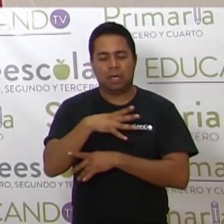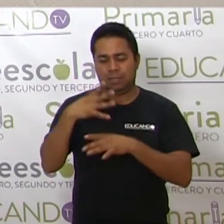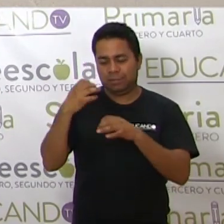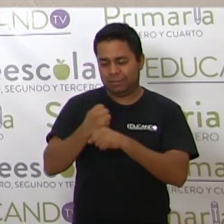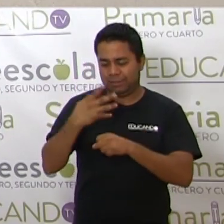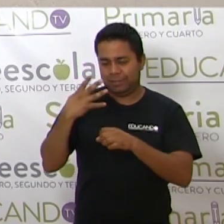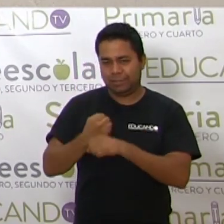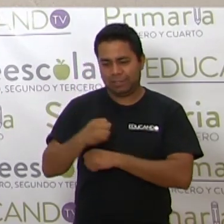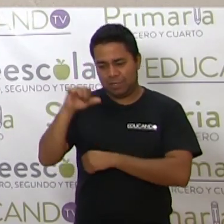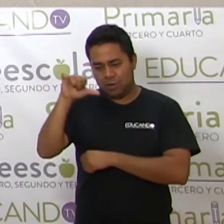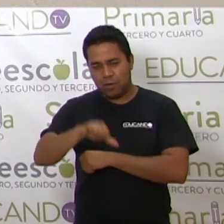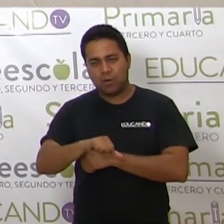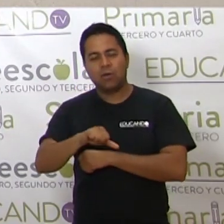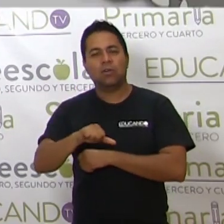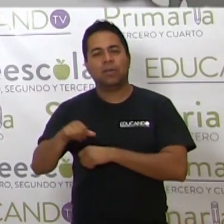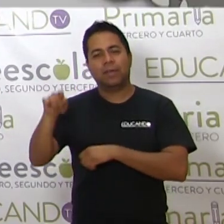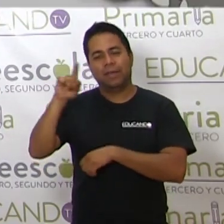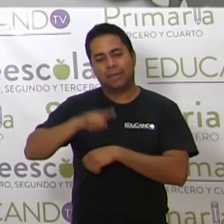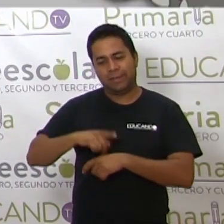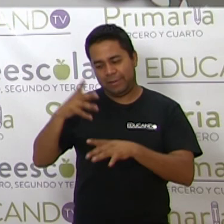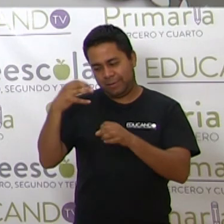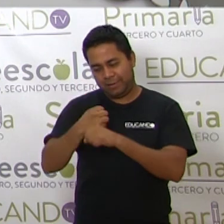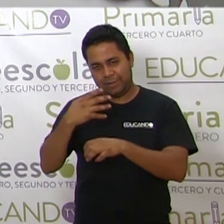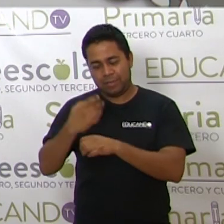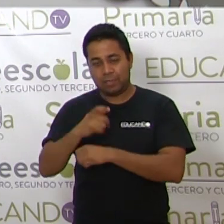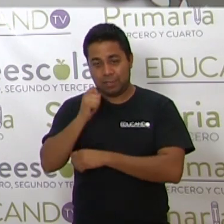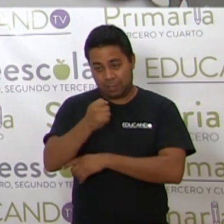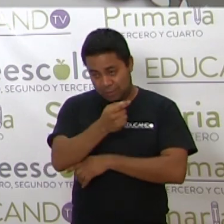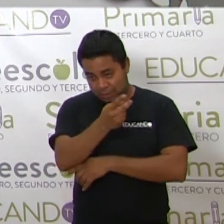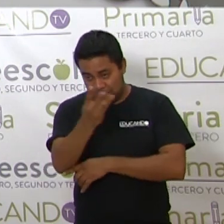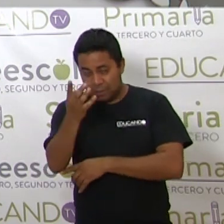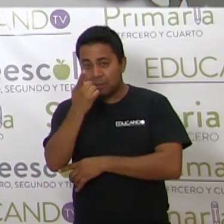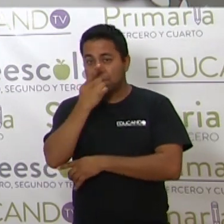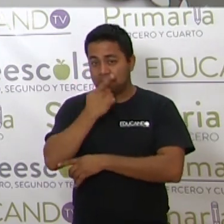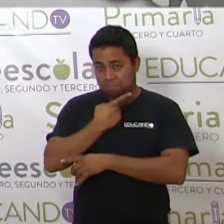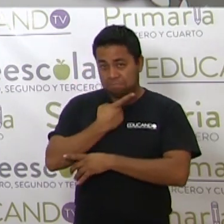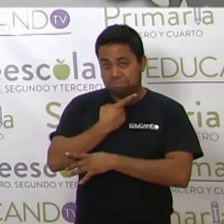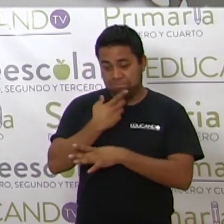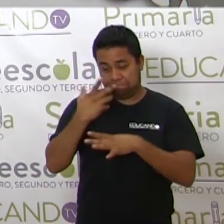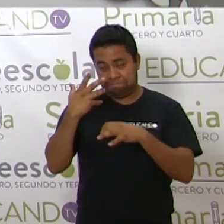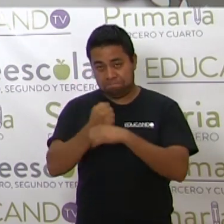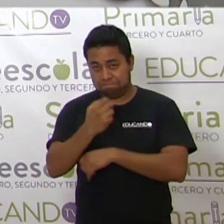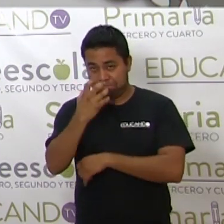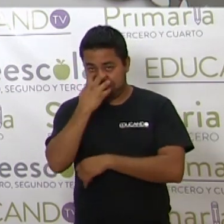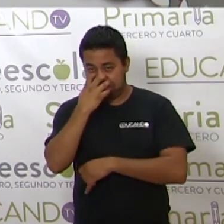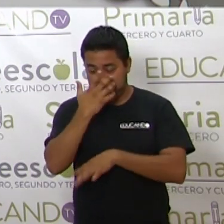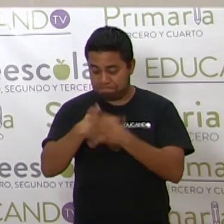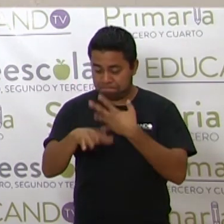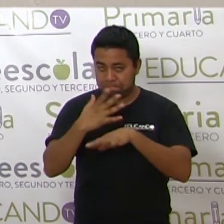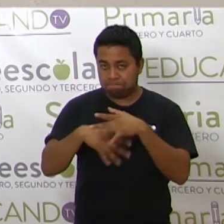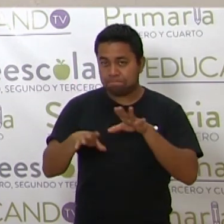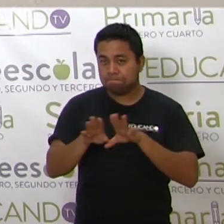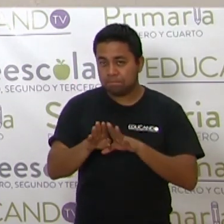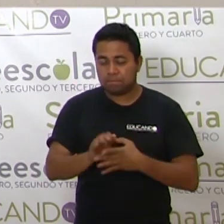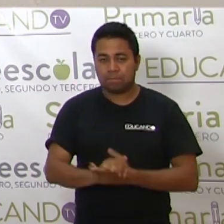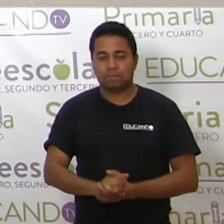señas que vamos a trabajar el día de hoy alguien sabe cómo se dice o su lengua de señas